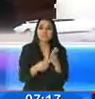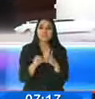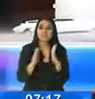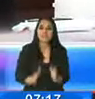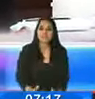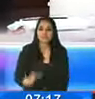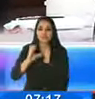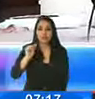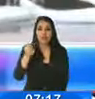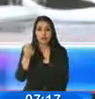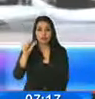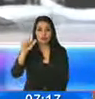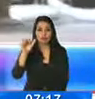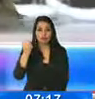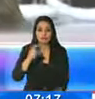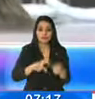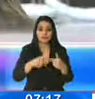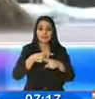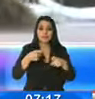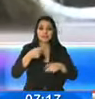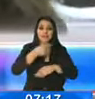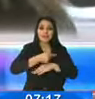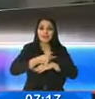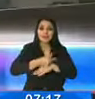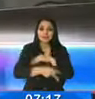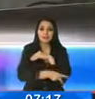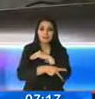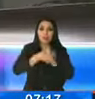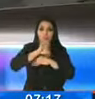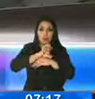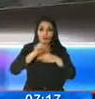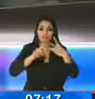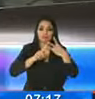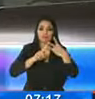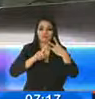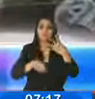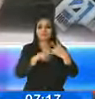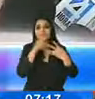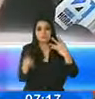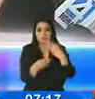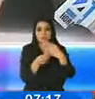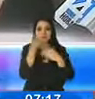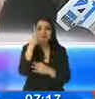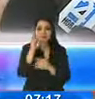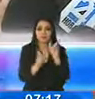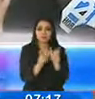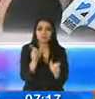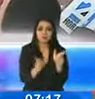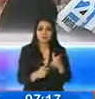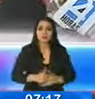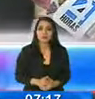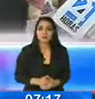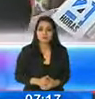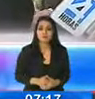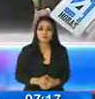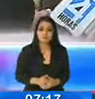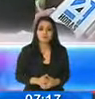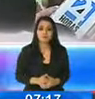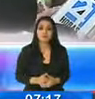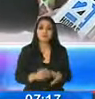Giannuzzelli, el exgerente de Petroecuador Alex Bravo y 16 personas más. Se estableció una conducta penalmente relevante, que es el